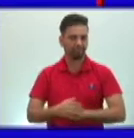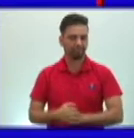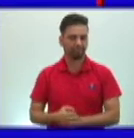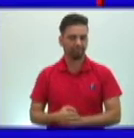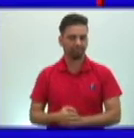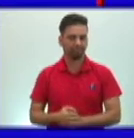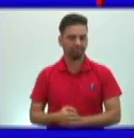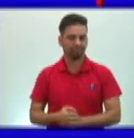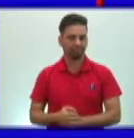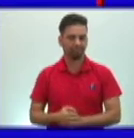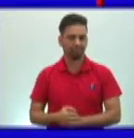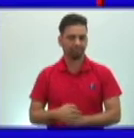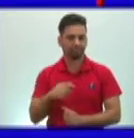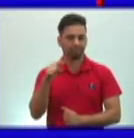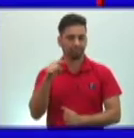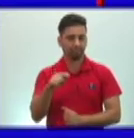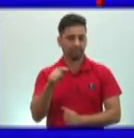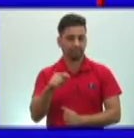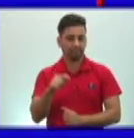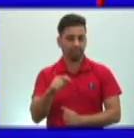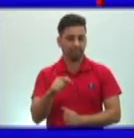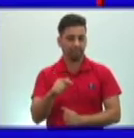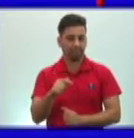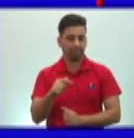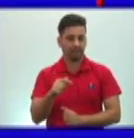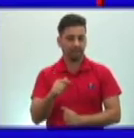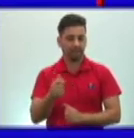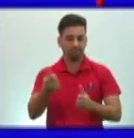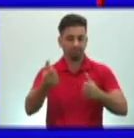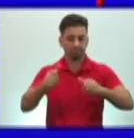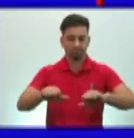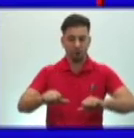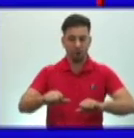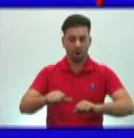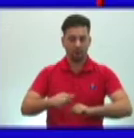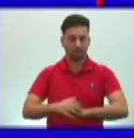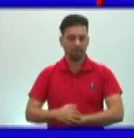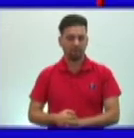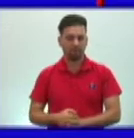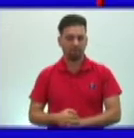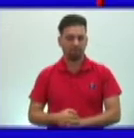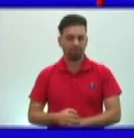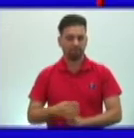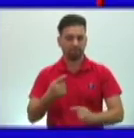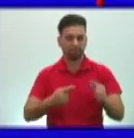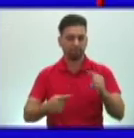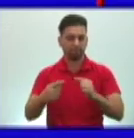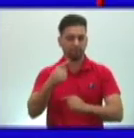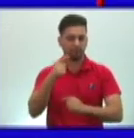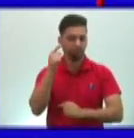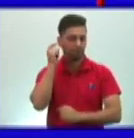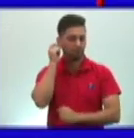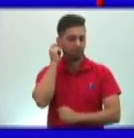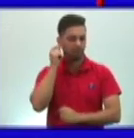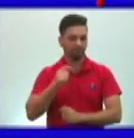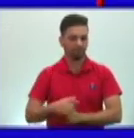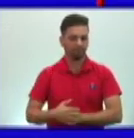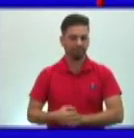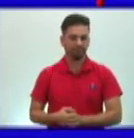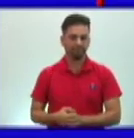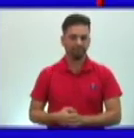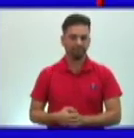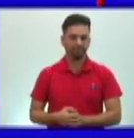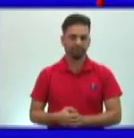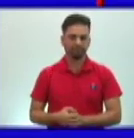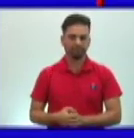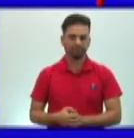violencia de la mujer o a la violencia contra la mujer. Pero ¿esta es la única violencia? ¿Por qué surge